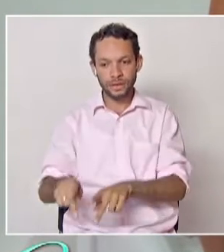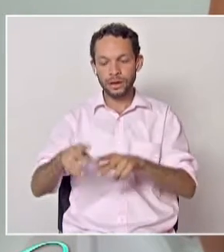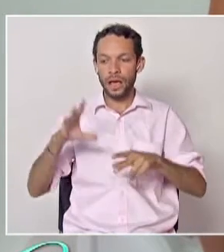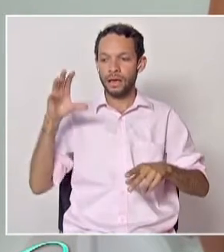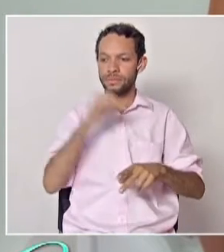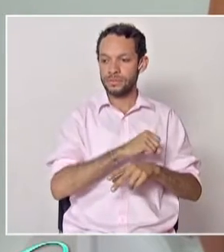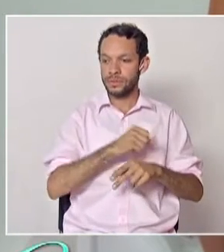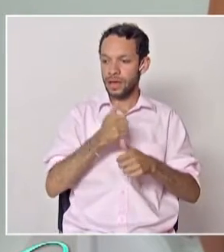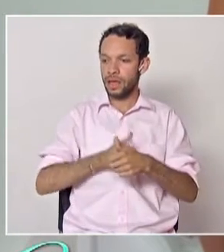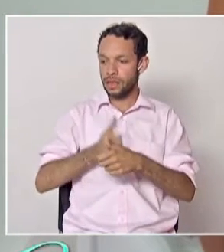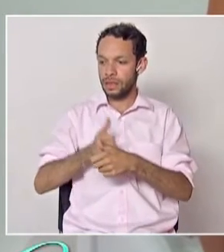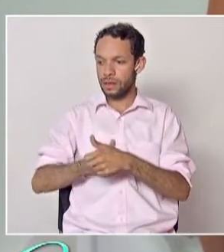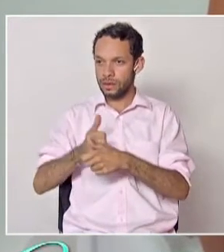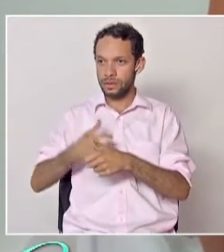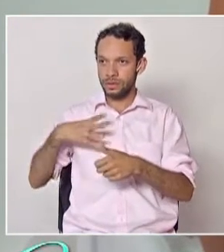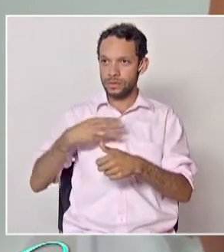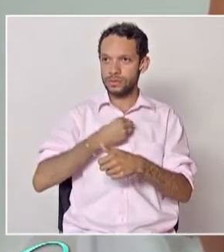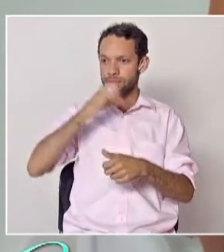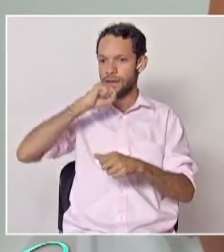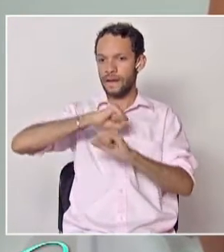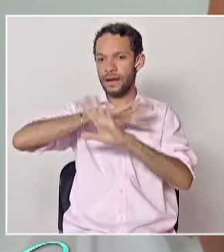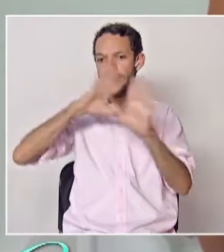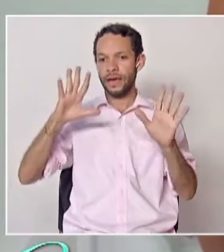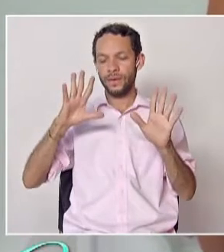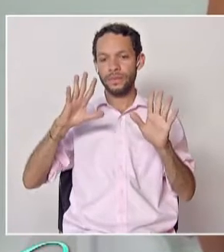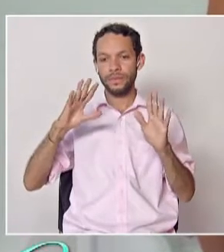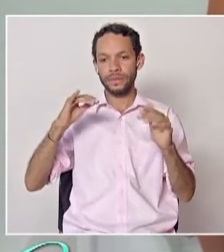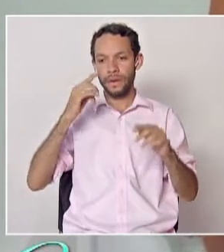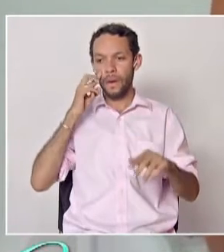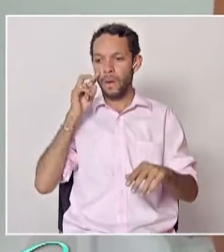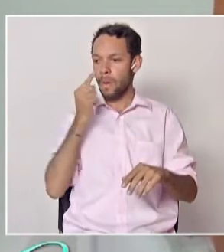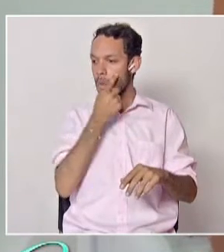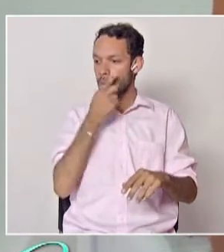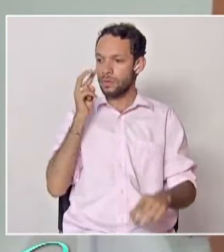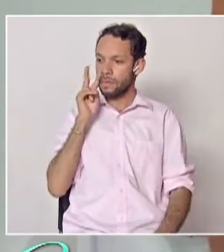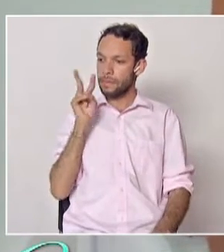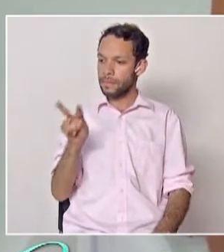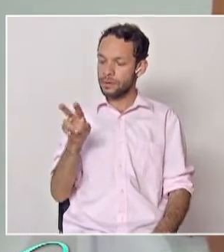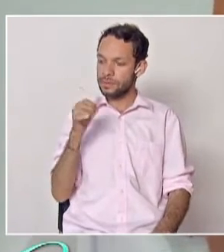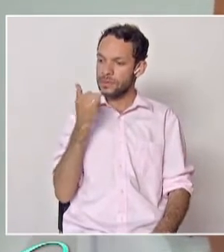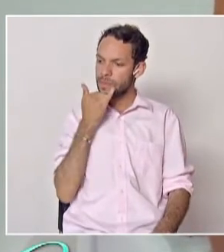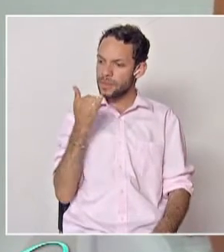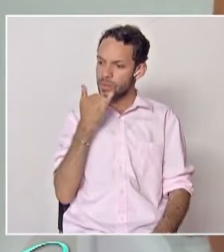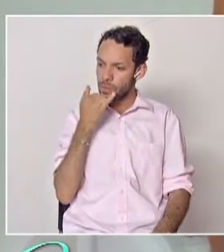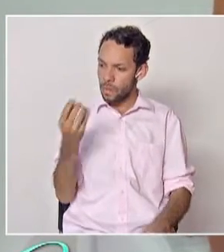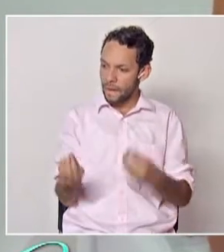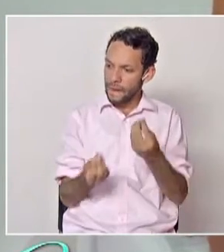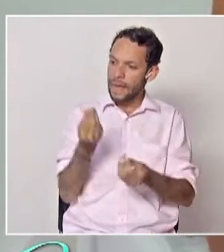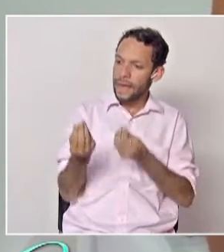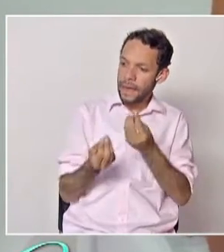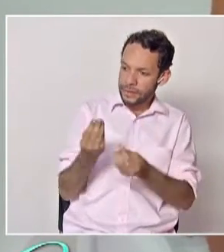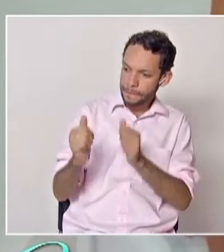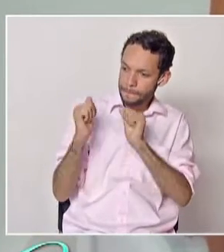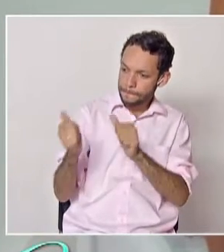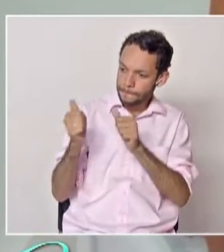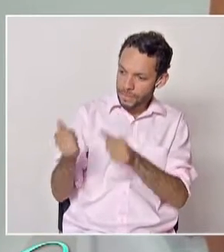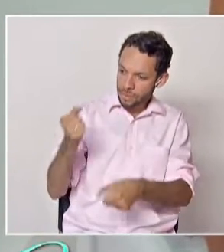evaluar. Si nosotros no tenemos claro el mirar, el observar, usted qué estaba haciendo, en qué